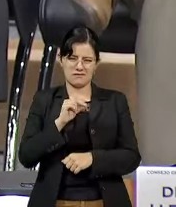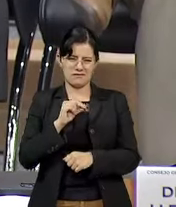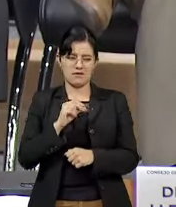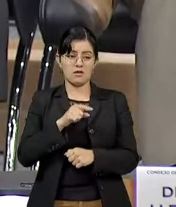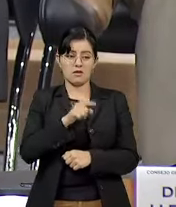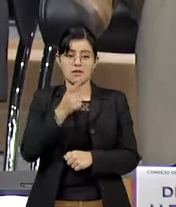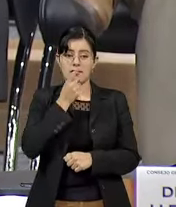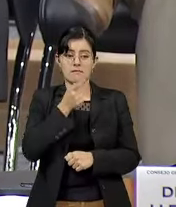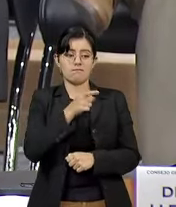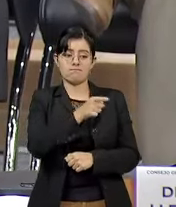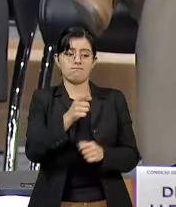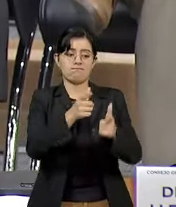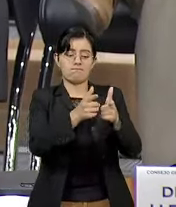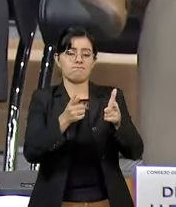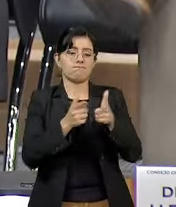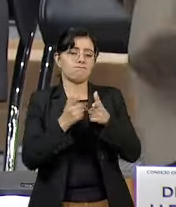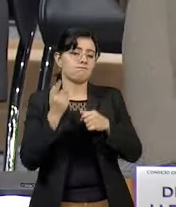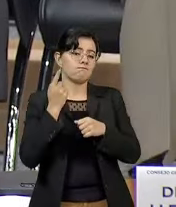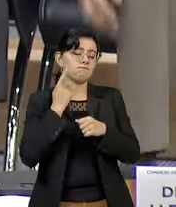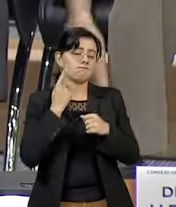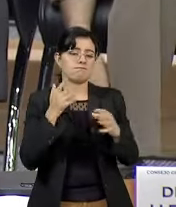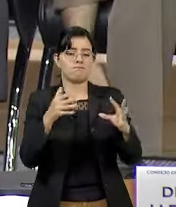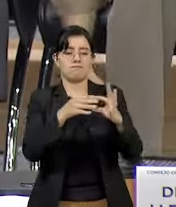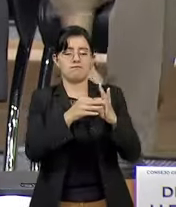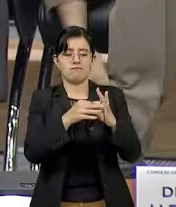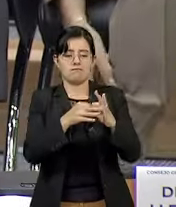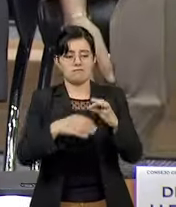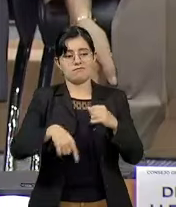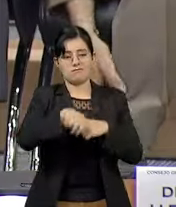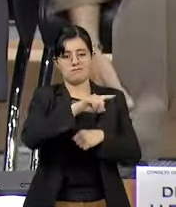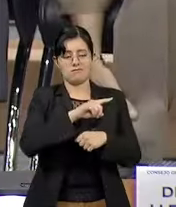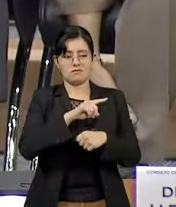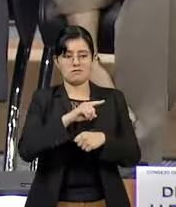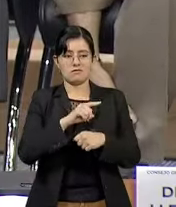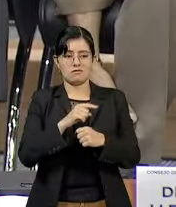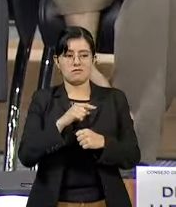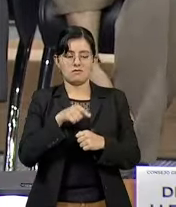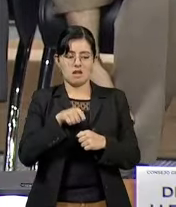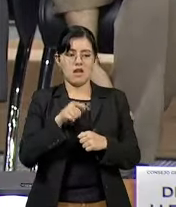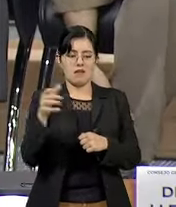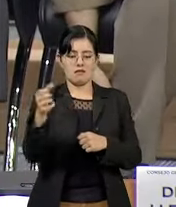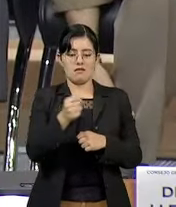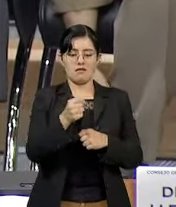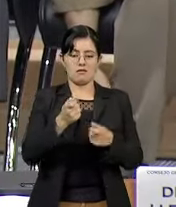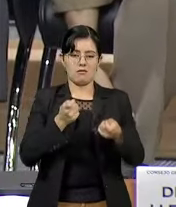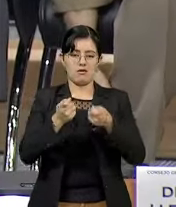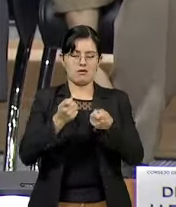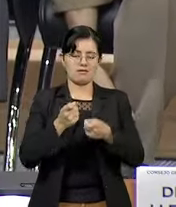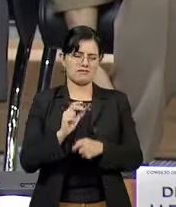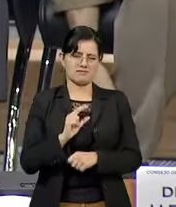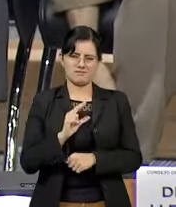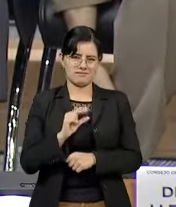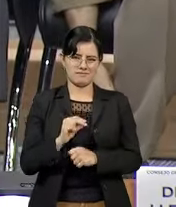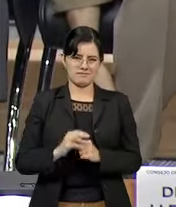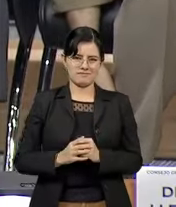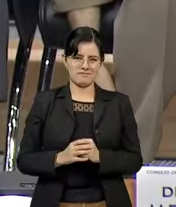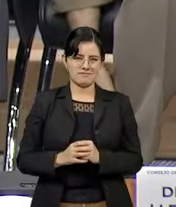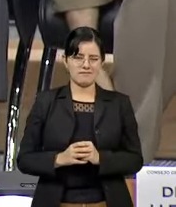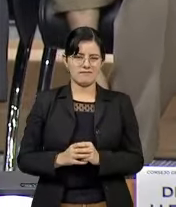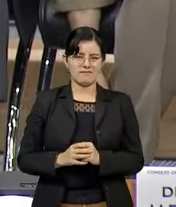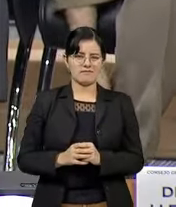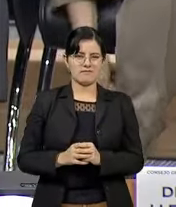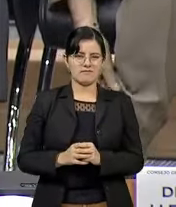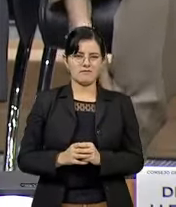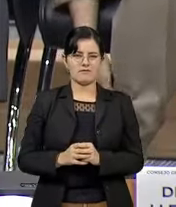a nuestra coalición Quiénes son los moderadores y de los que sí no tienen cuestionamientos pues